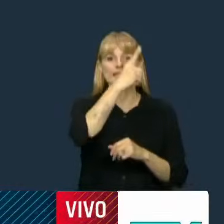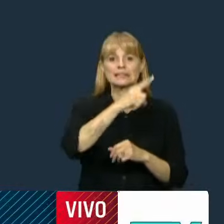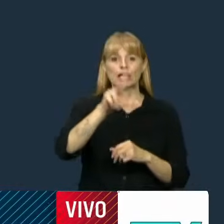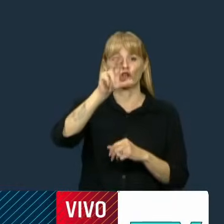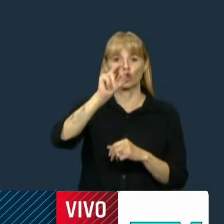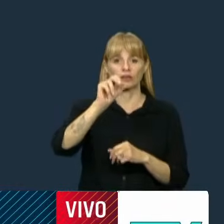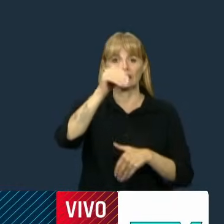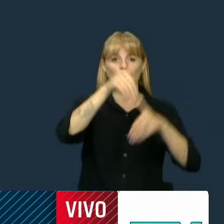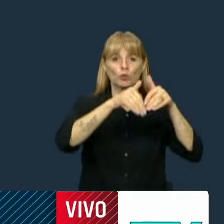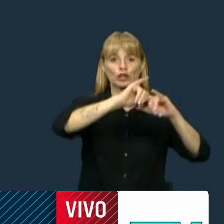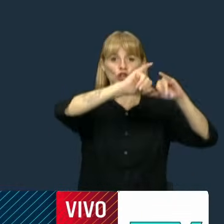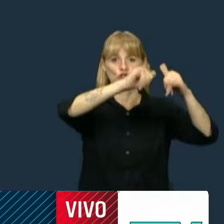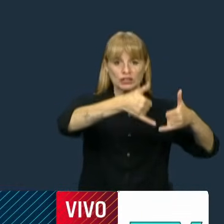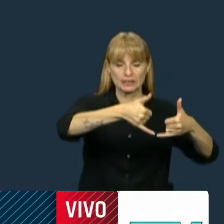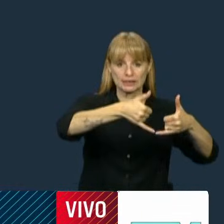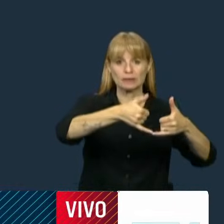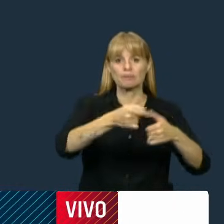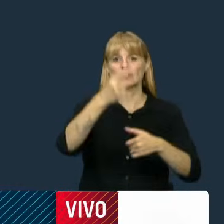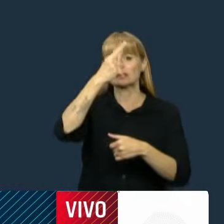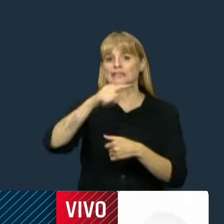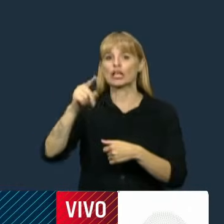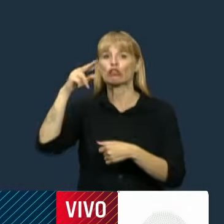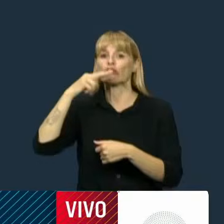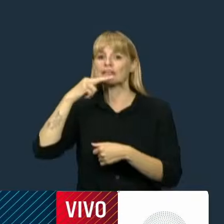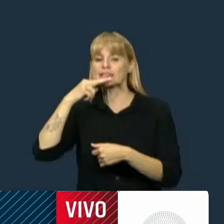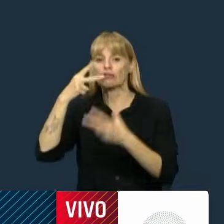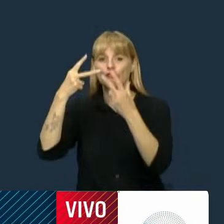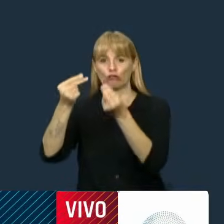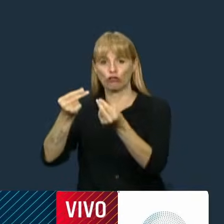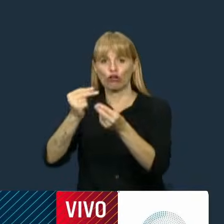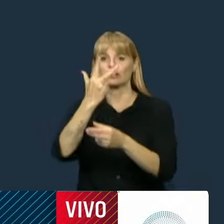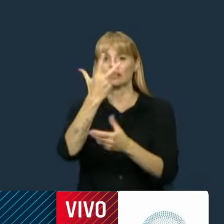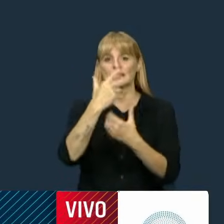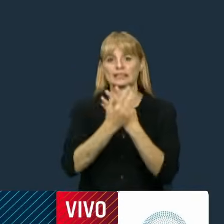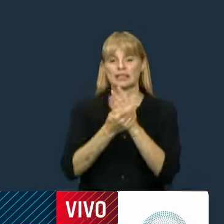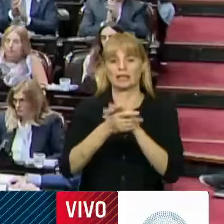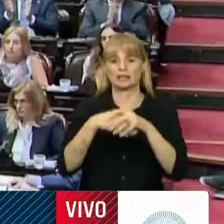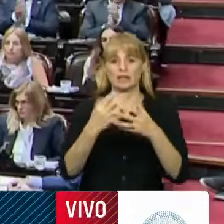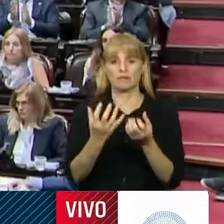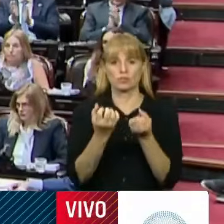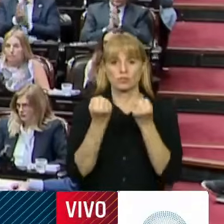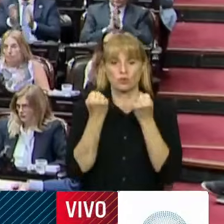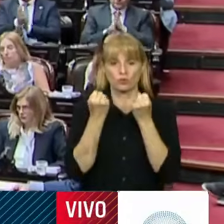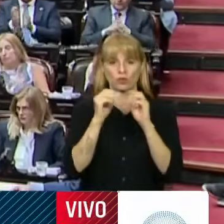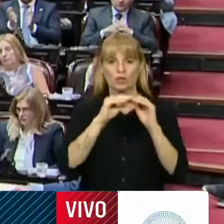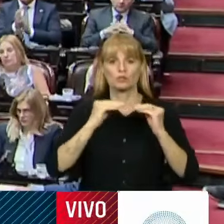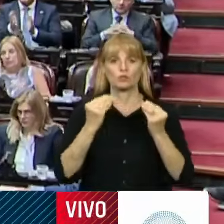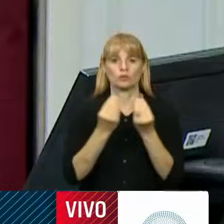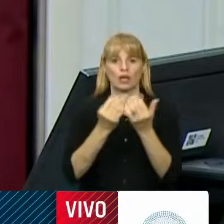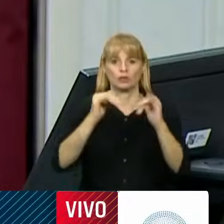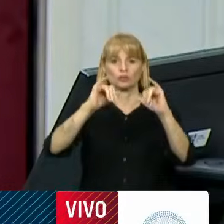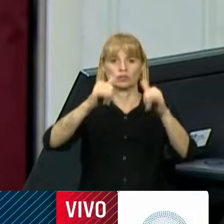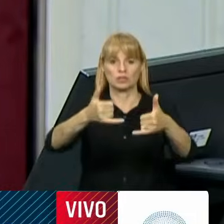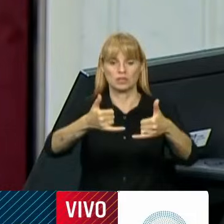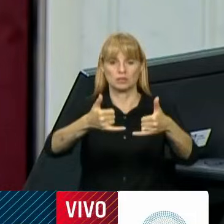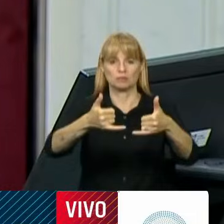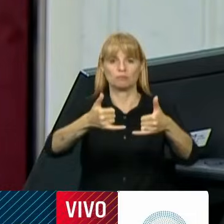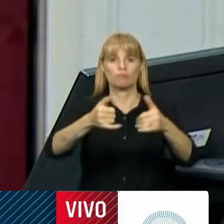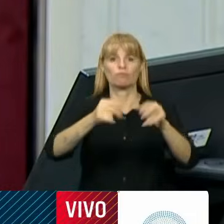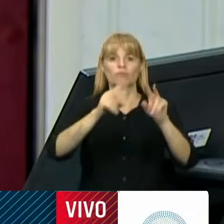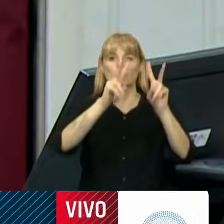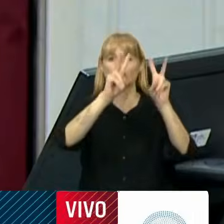130 votos afirmativos, 117 negativos, 3 abstenciones. Resulta afirmativo el título